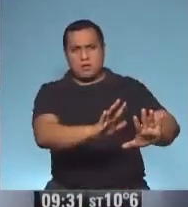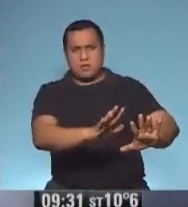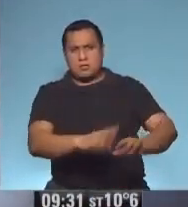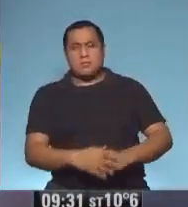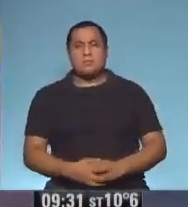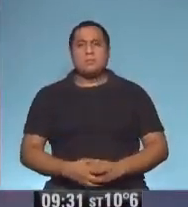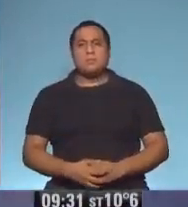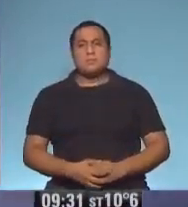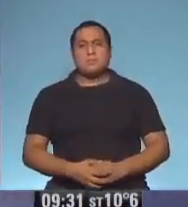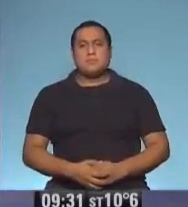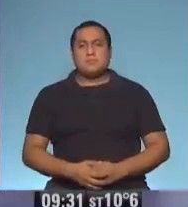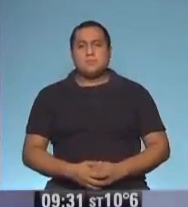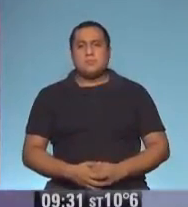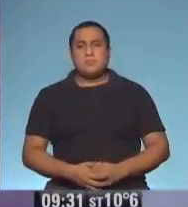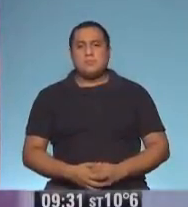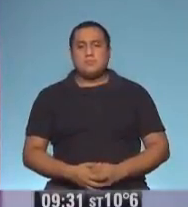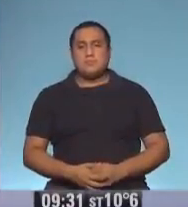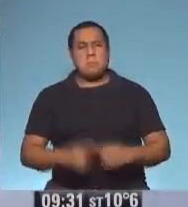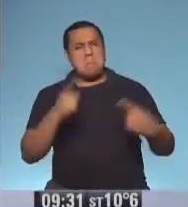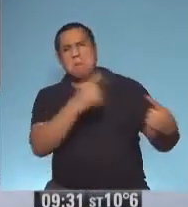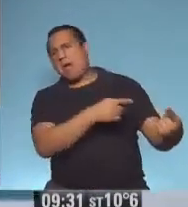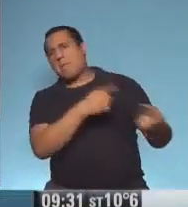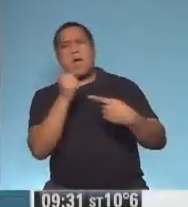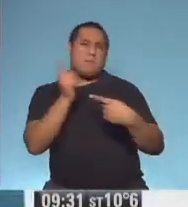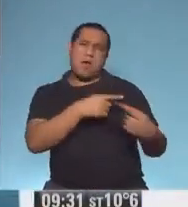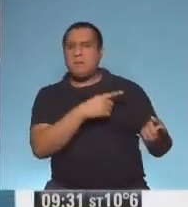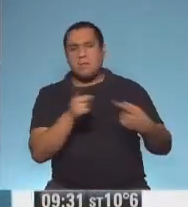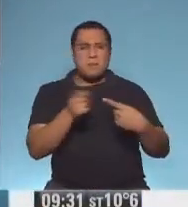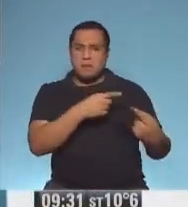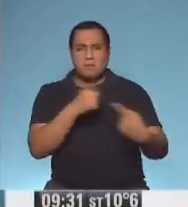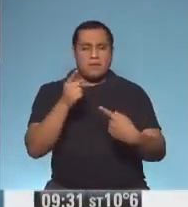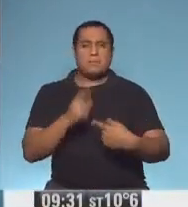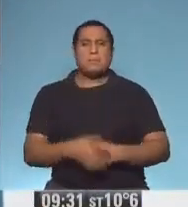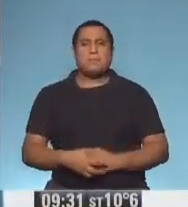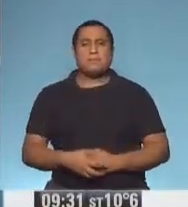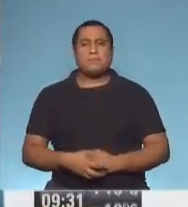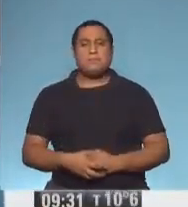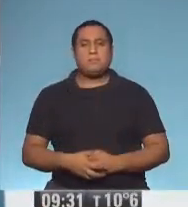¡Zap! ¡Capó! ¡Zap! ¡Zap! ¡Capó! ¡Zap! ¡Zap!